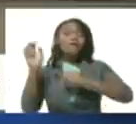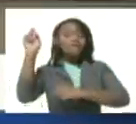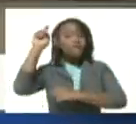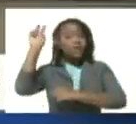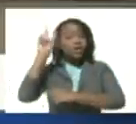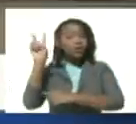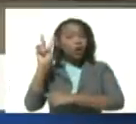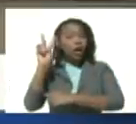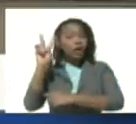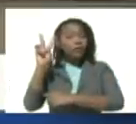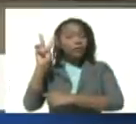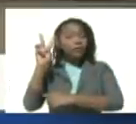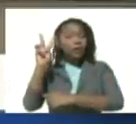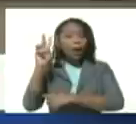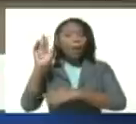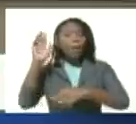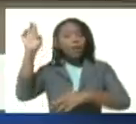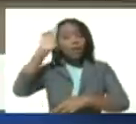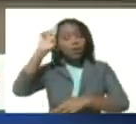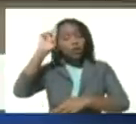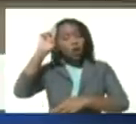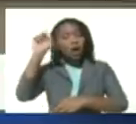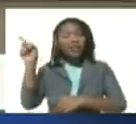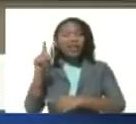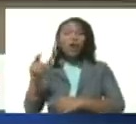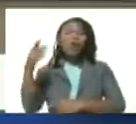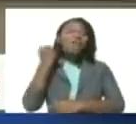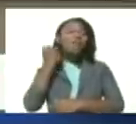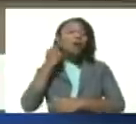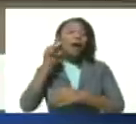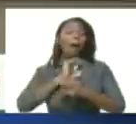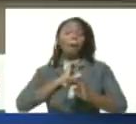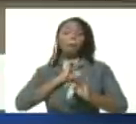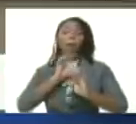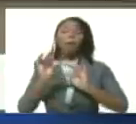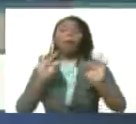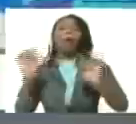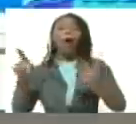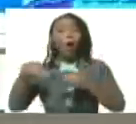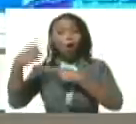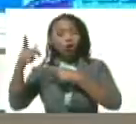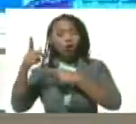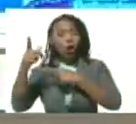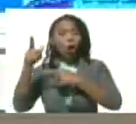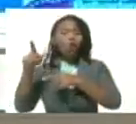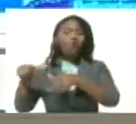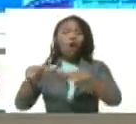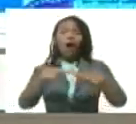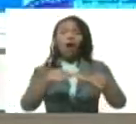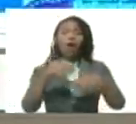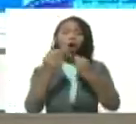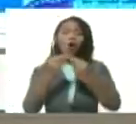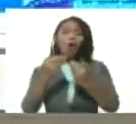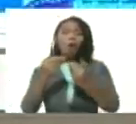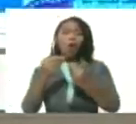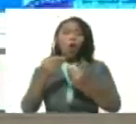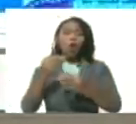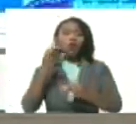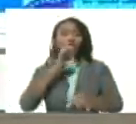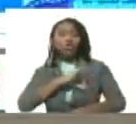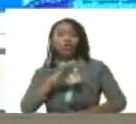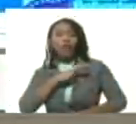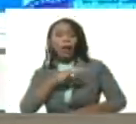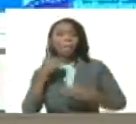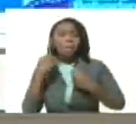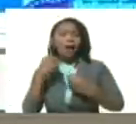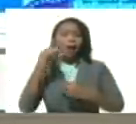por razones económicas como una enfermedad que va a contagiar a la región, como un malestar social